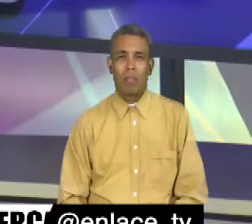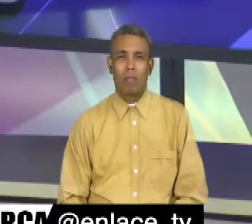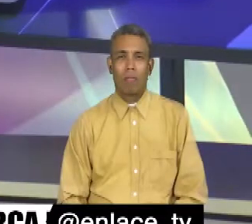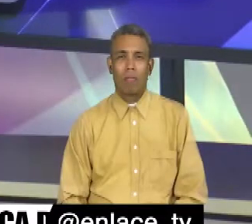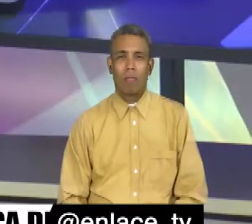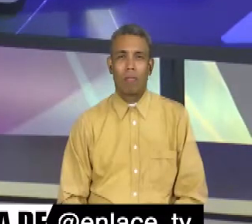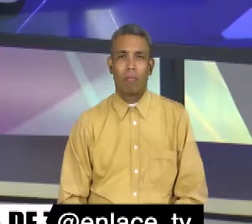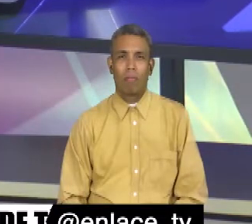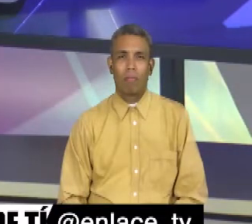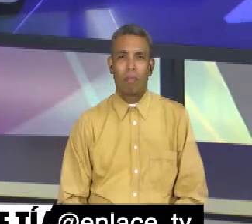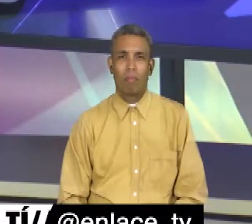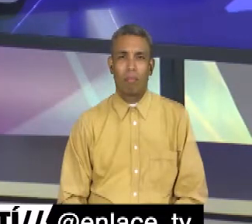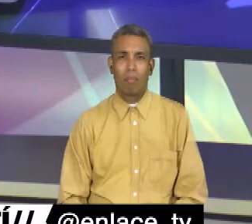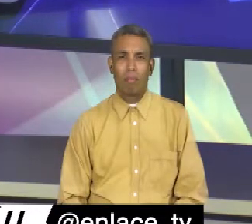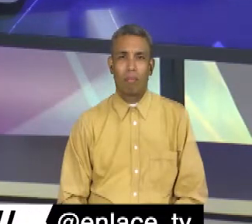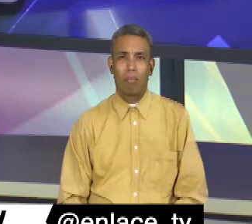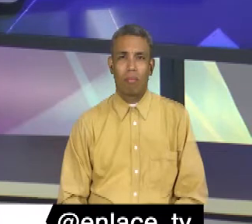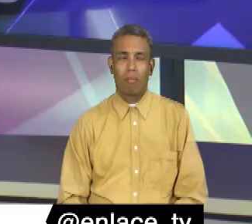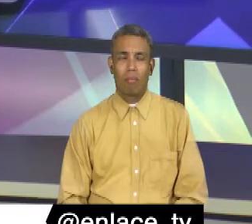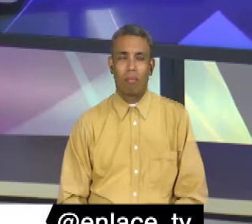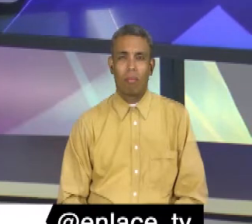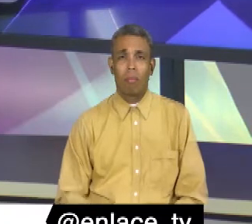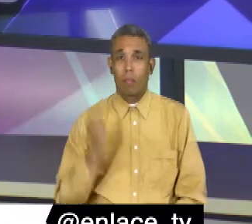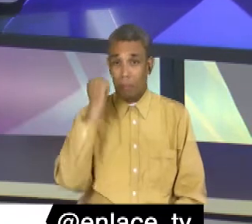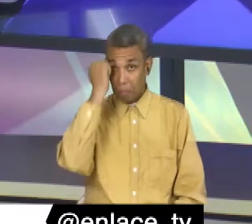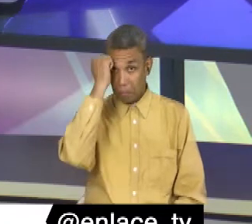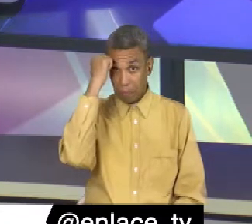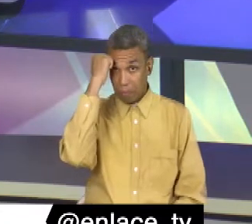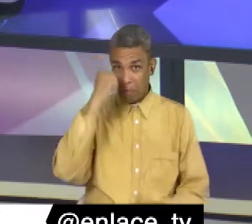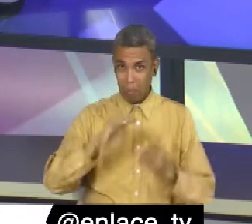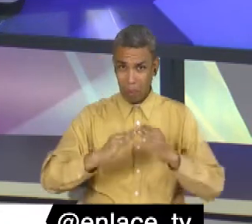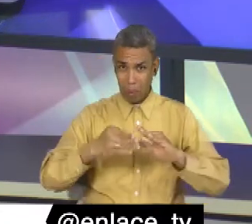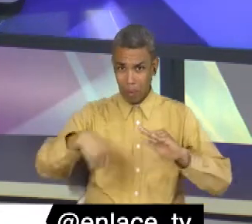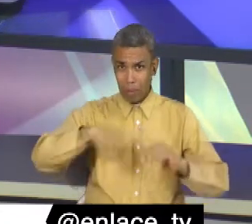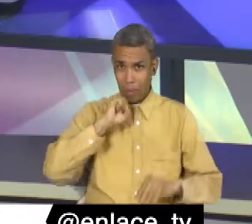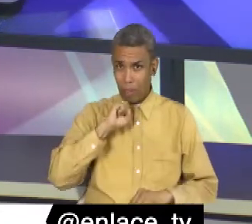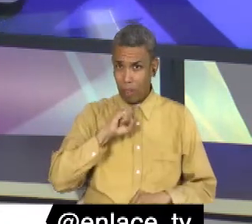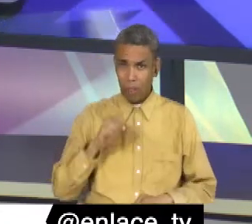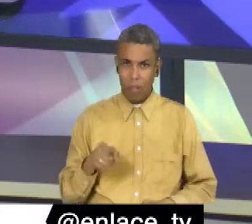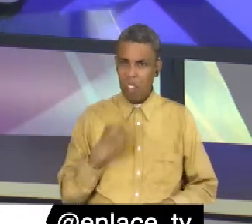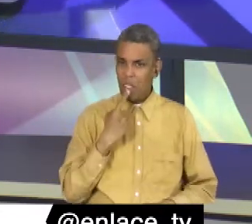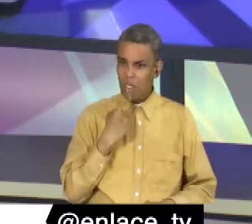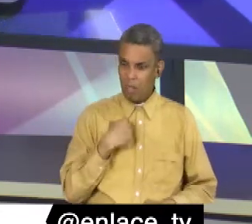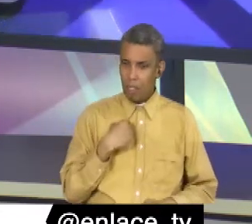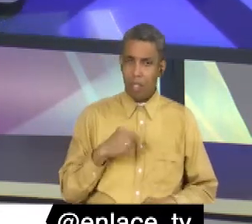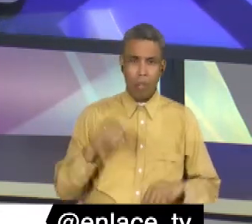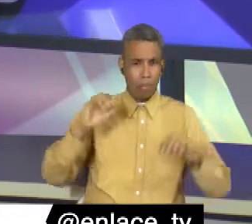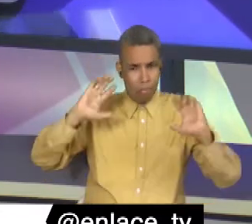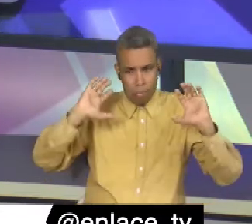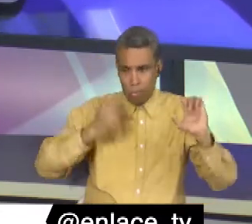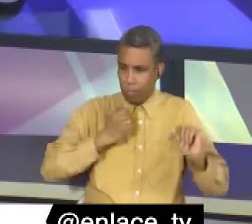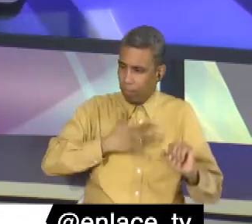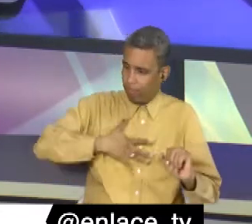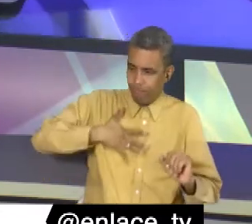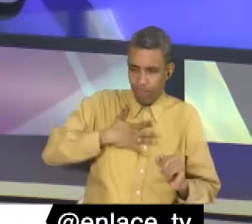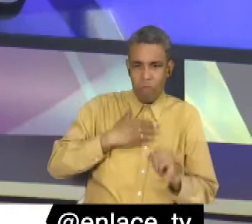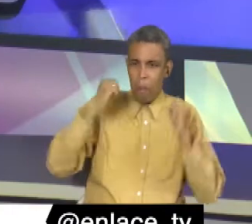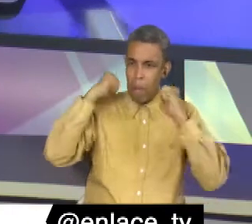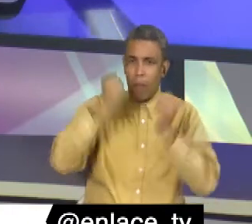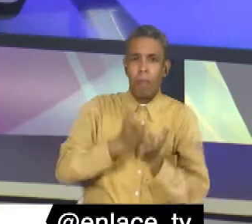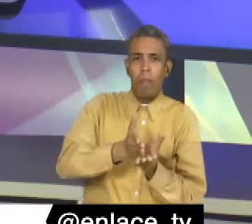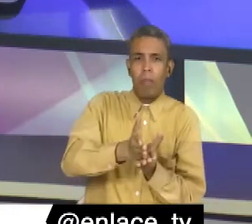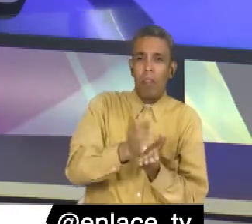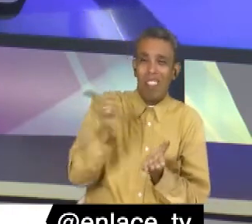Los docentes de la ciudad anunciaron que continuarán con el paro hasta tanto el gobierno nacional no cumpla con el pliego de peticiones acordado en el